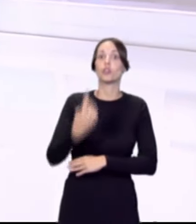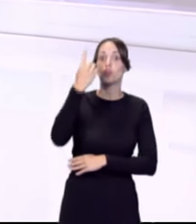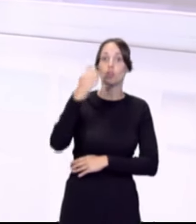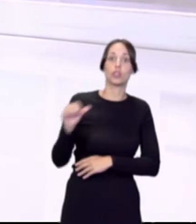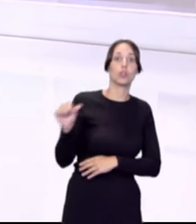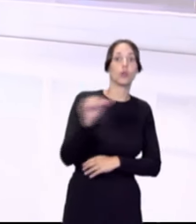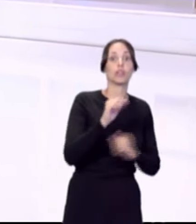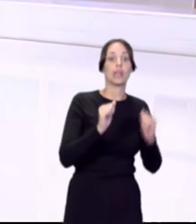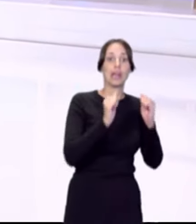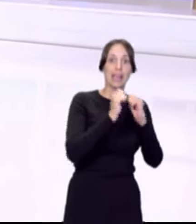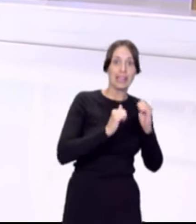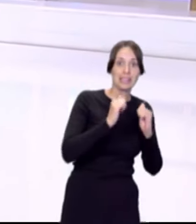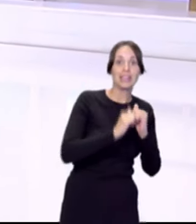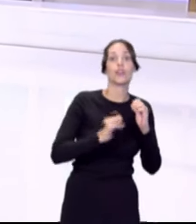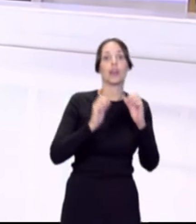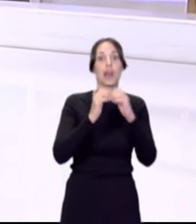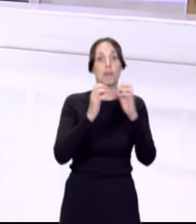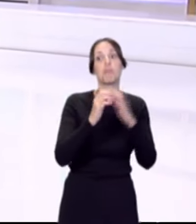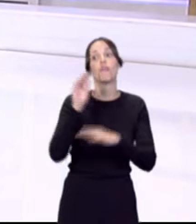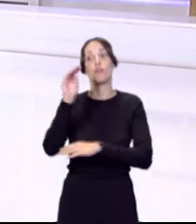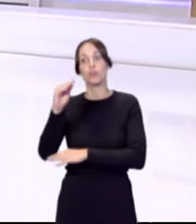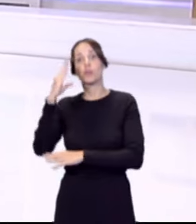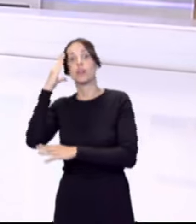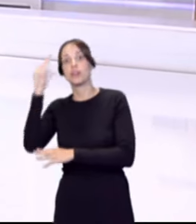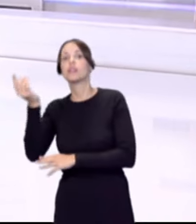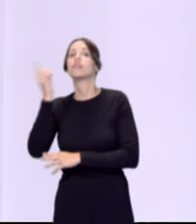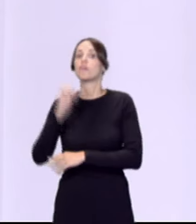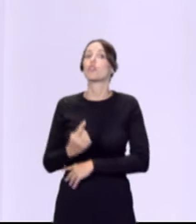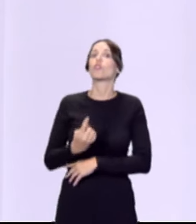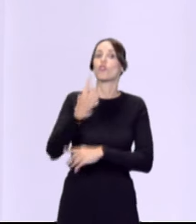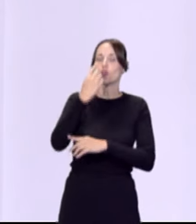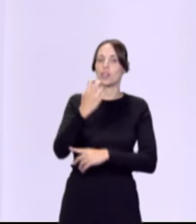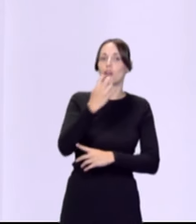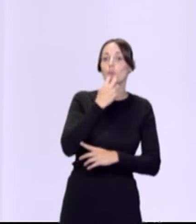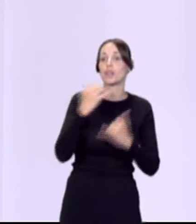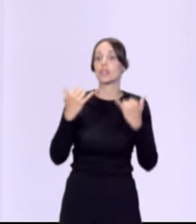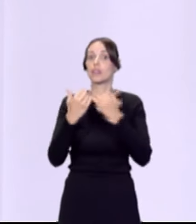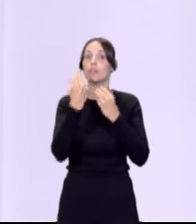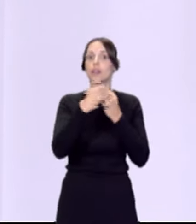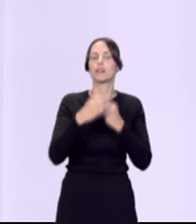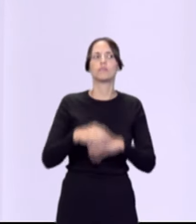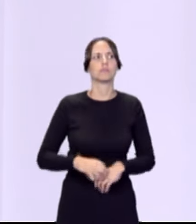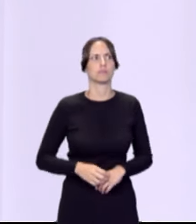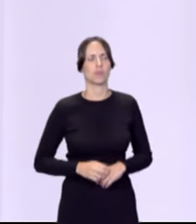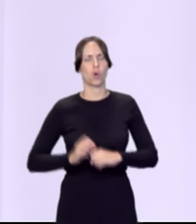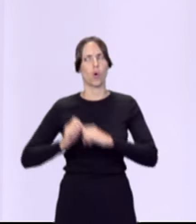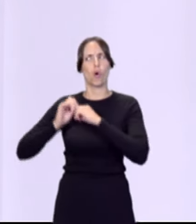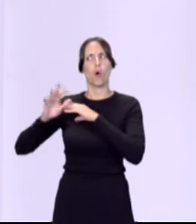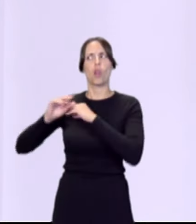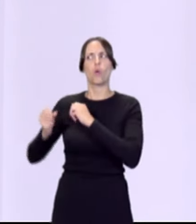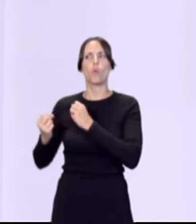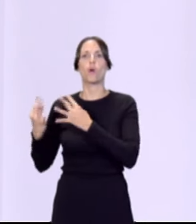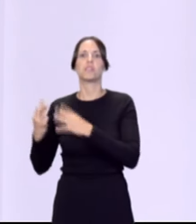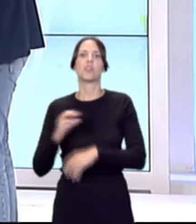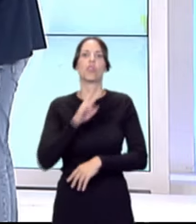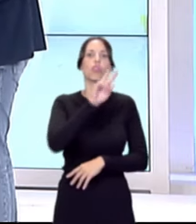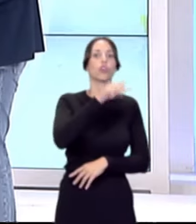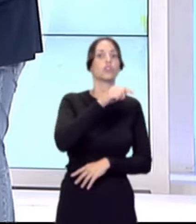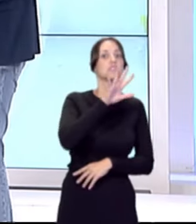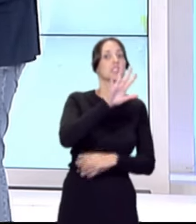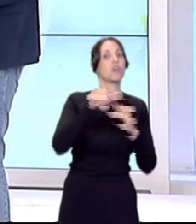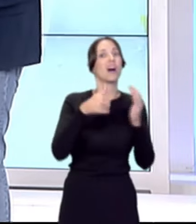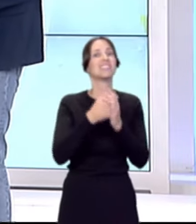Palma, Fuerteventura, Lanzarote y también por el norte de La Gomera, Tenerife y Gran Canaria. ¿Olas de cuánto? Estamos hablando de... Entre 2,5 y 3,5 metros